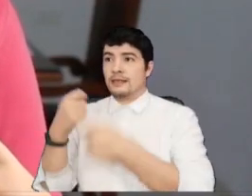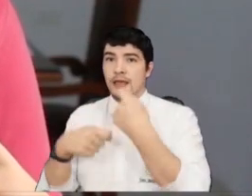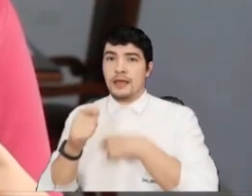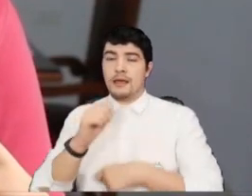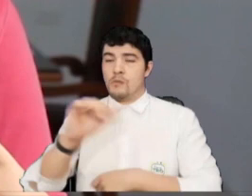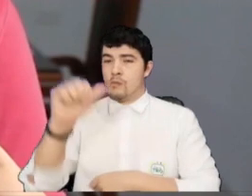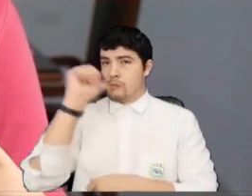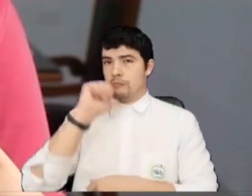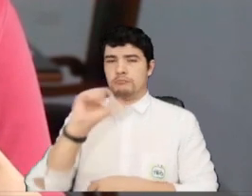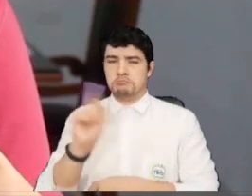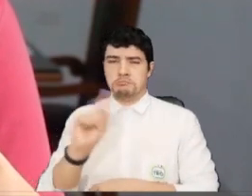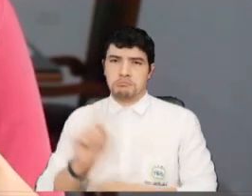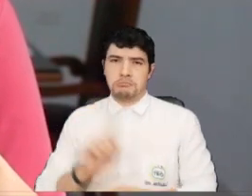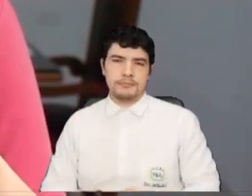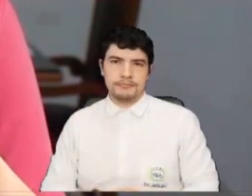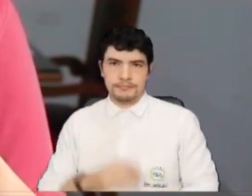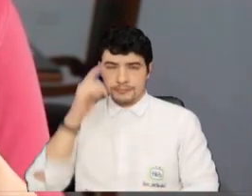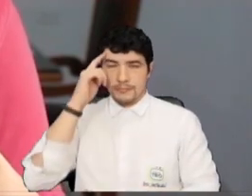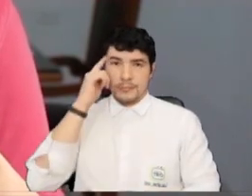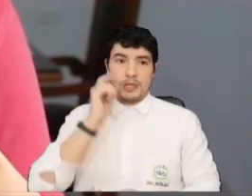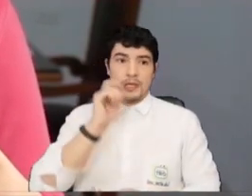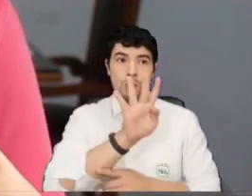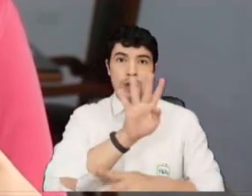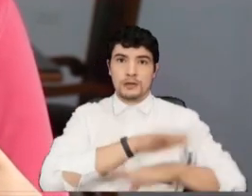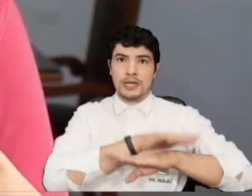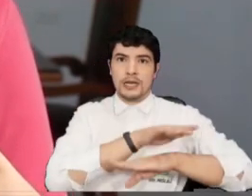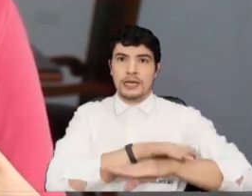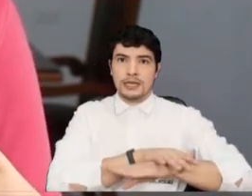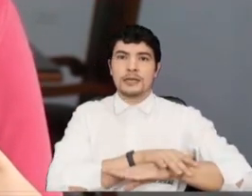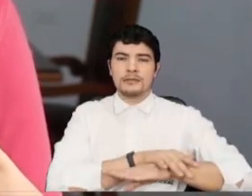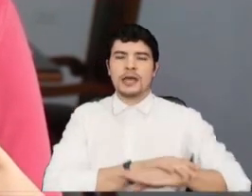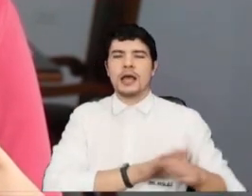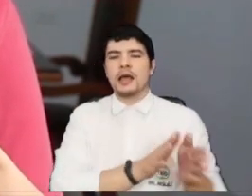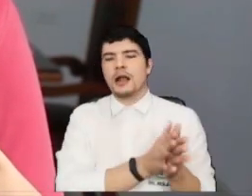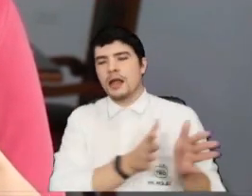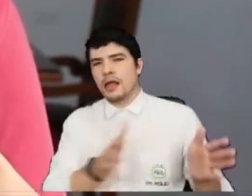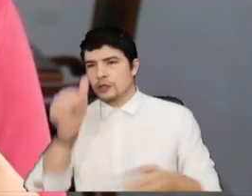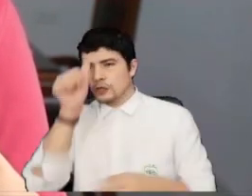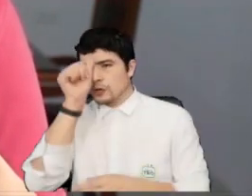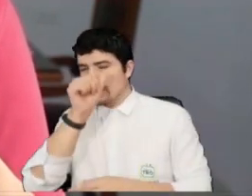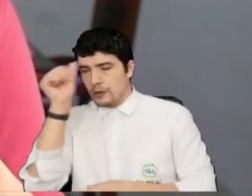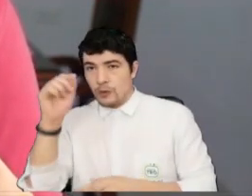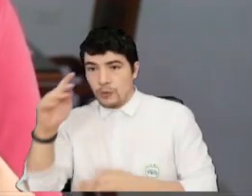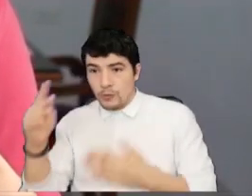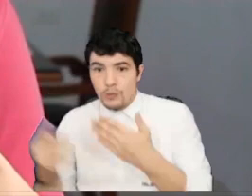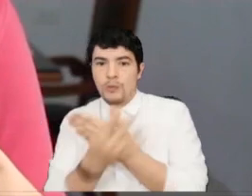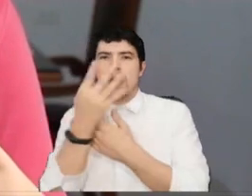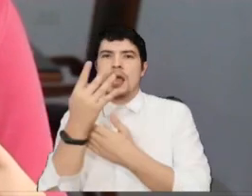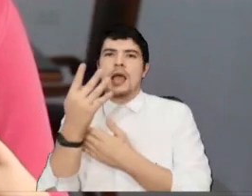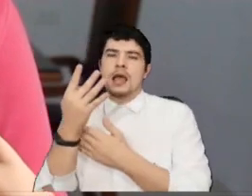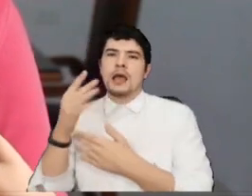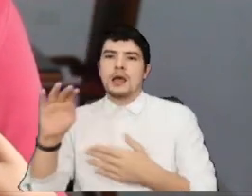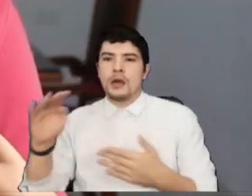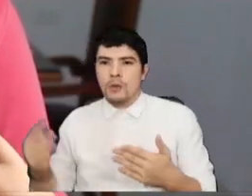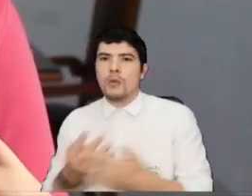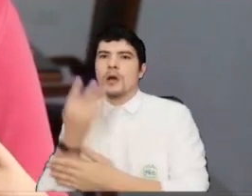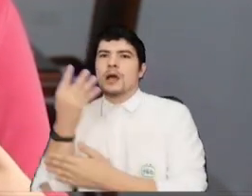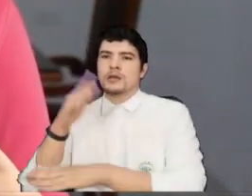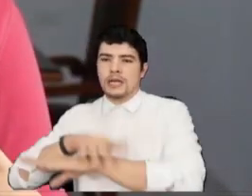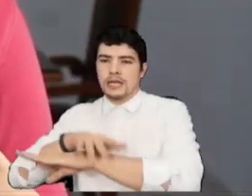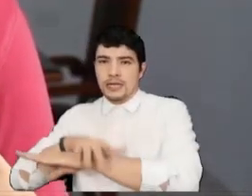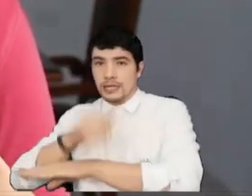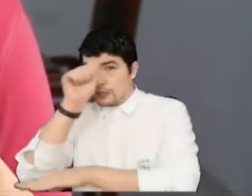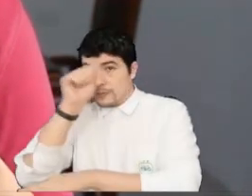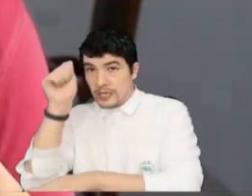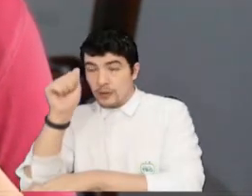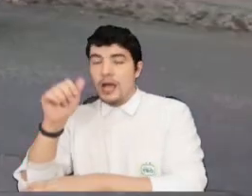de la tarde hasta el domingo a las 4 de la mañana y retomará nuevamente el domingo a las 4 de la tarde hasta el lunes a